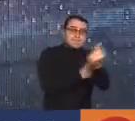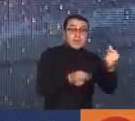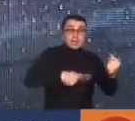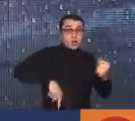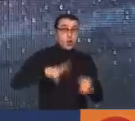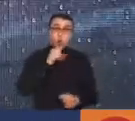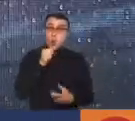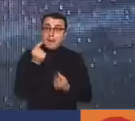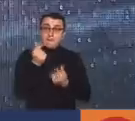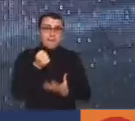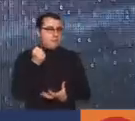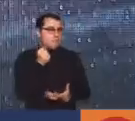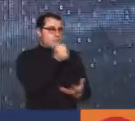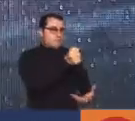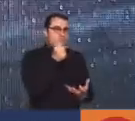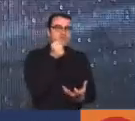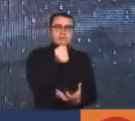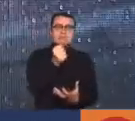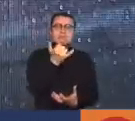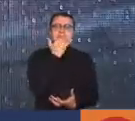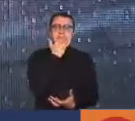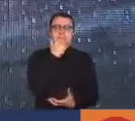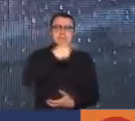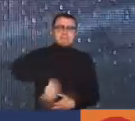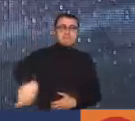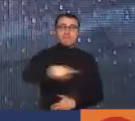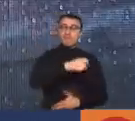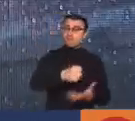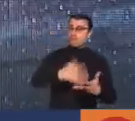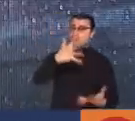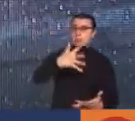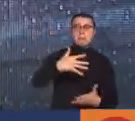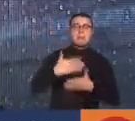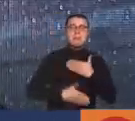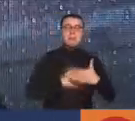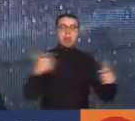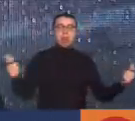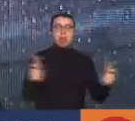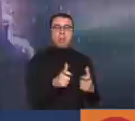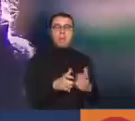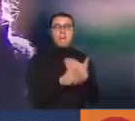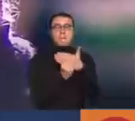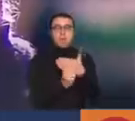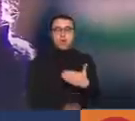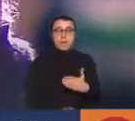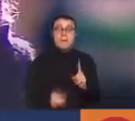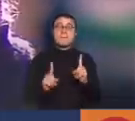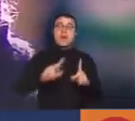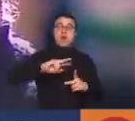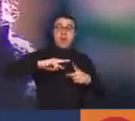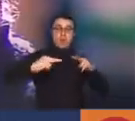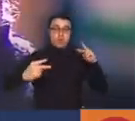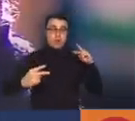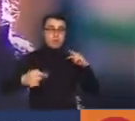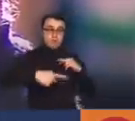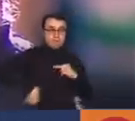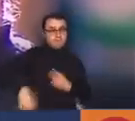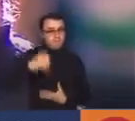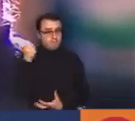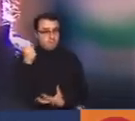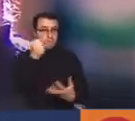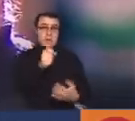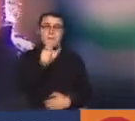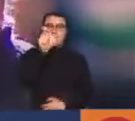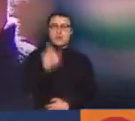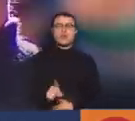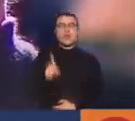capital, pues cada vez será más pobre. Pero si le entra capital, esa persona que quizás hoy gana